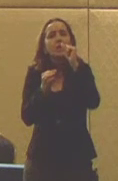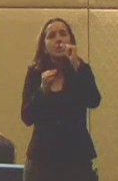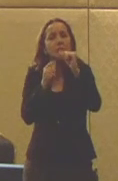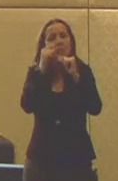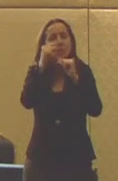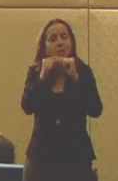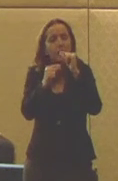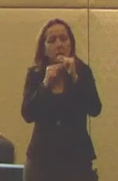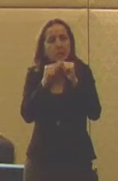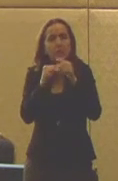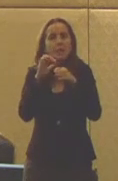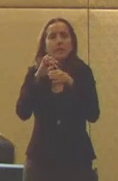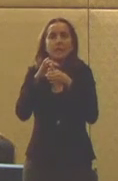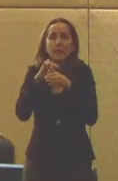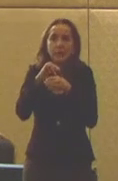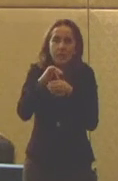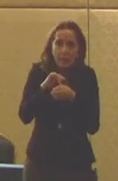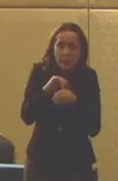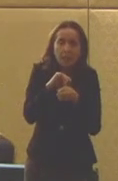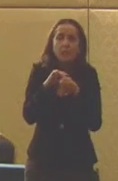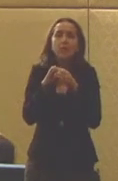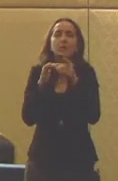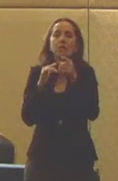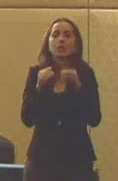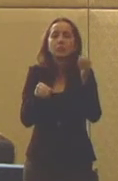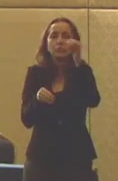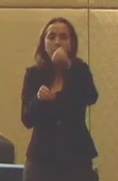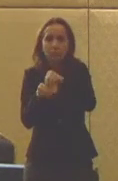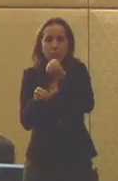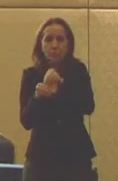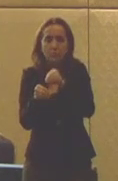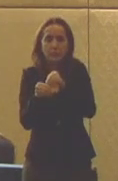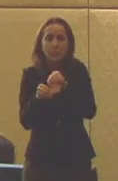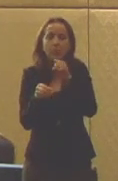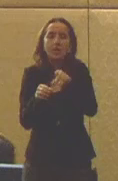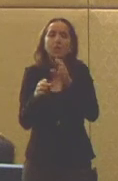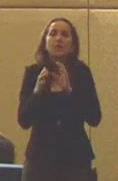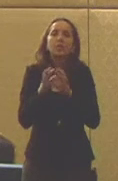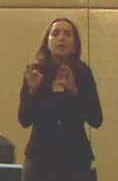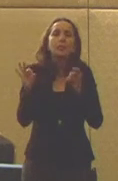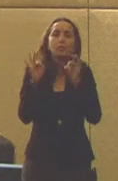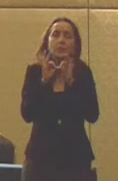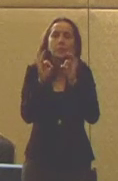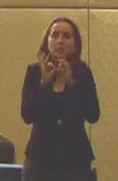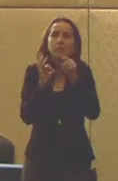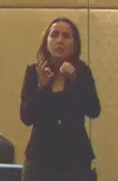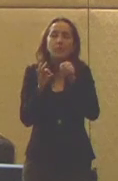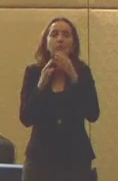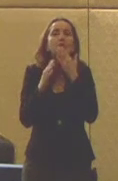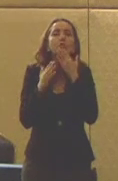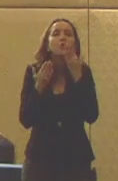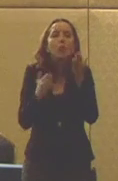riesgo para proceder a incorporarlo en la inversión pública. Son elementos un poco para la reflexión de cómo